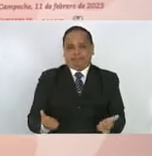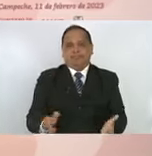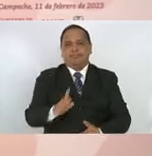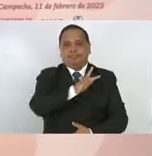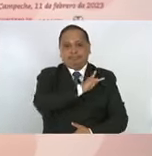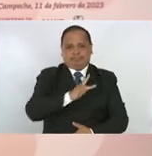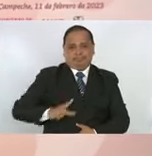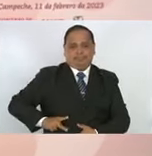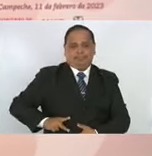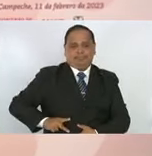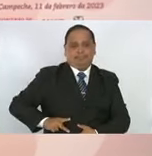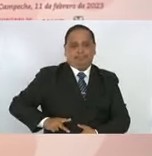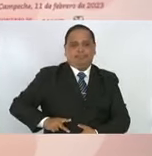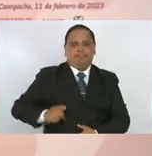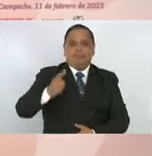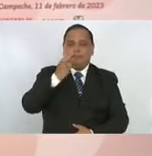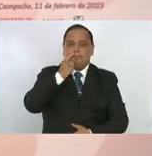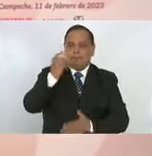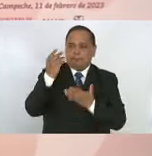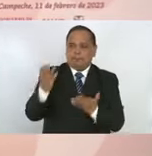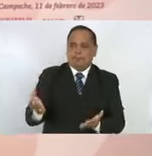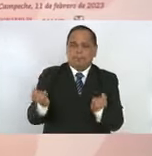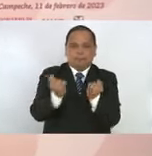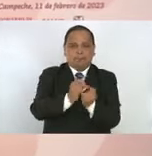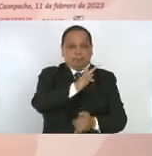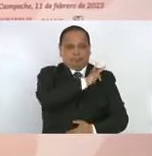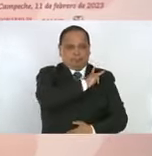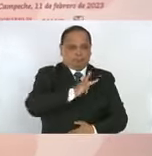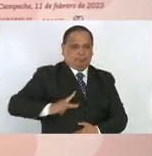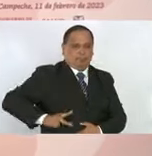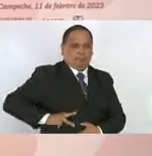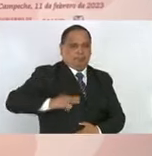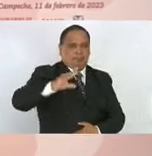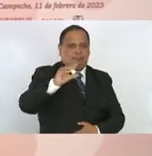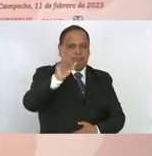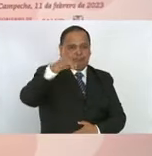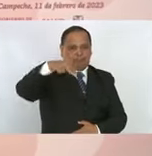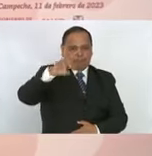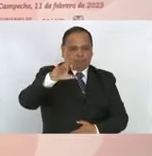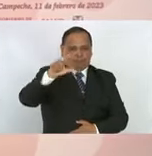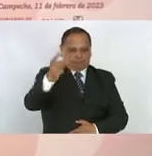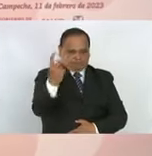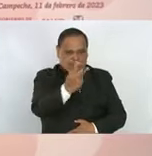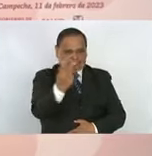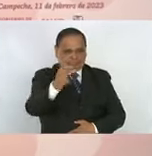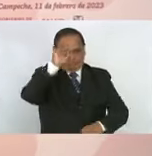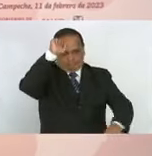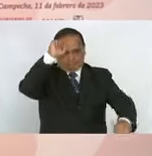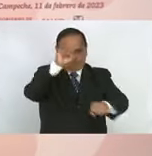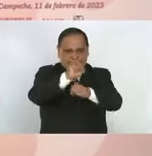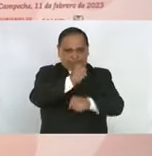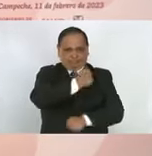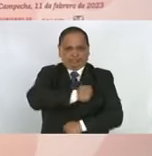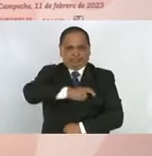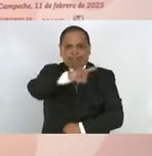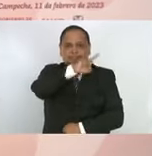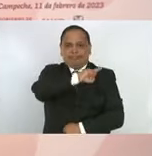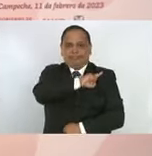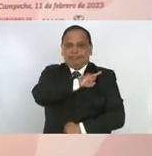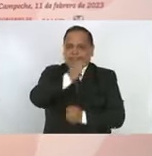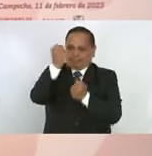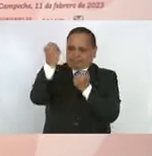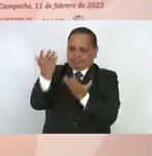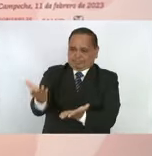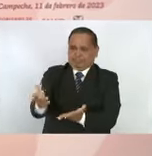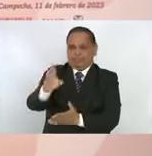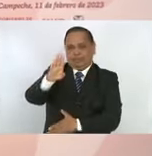Andrés Manuel López Obrador, presidente Miguel Díaz-Canel Bermúdez, secretario de Salud, doctor Jorge Carlos